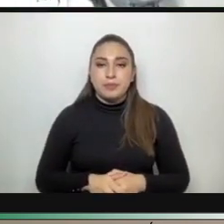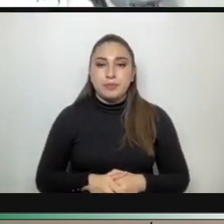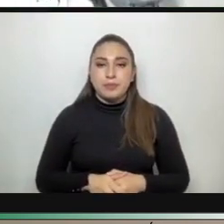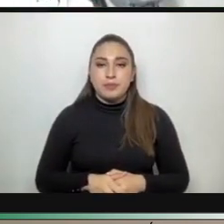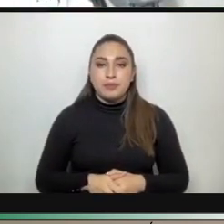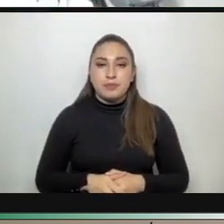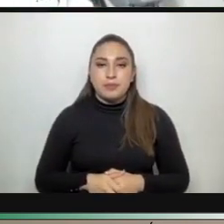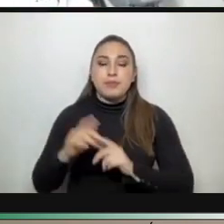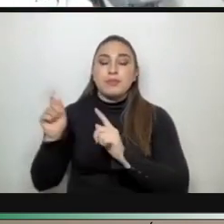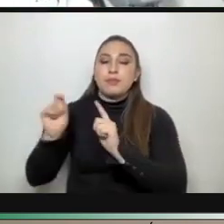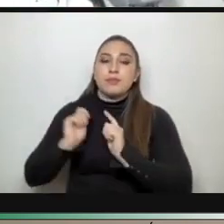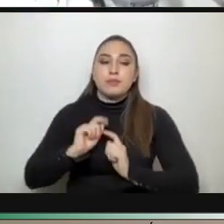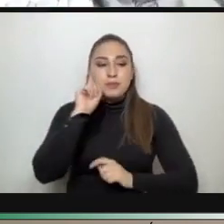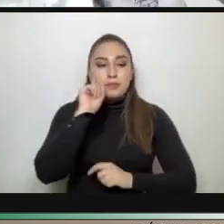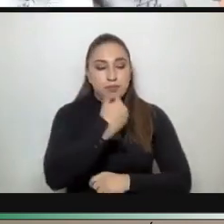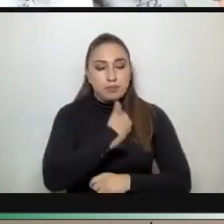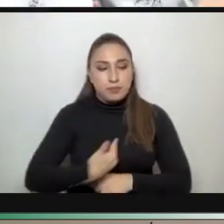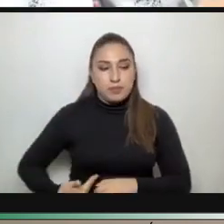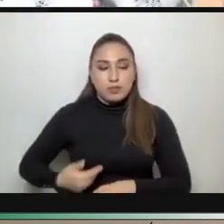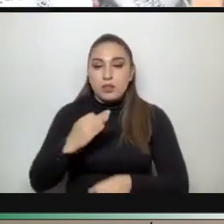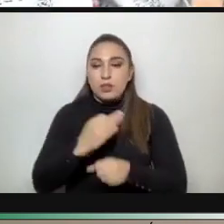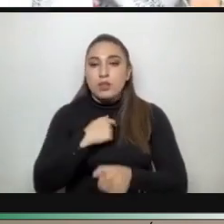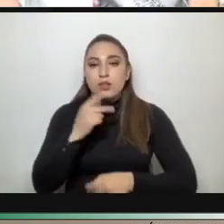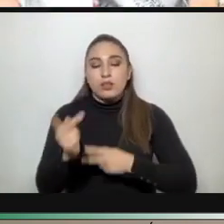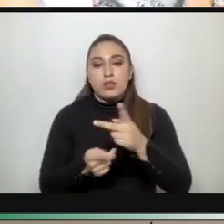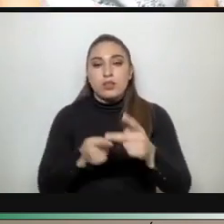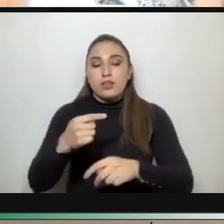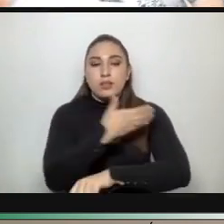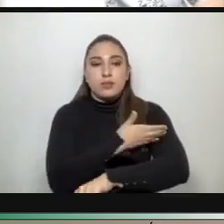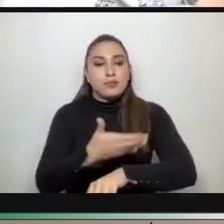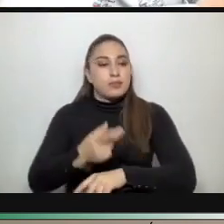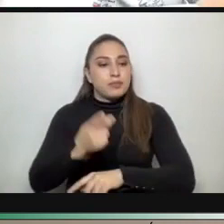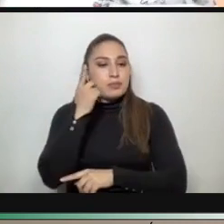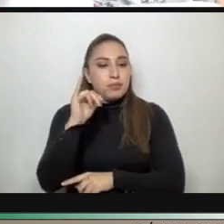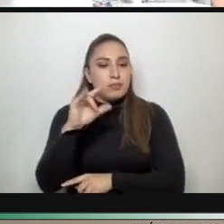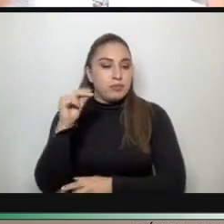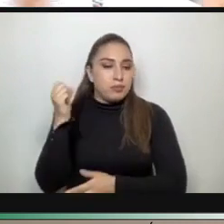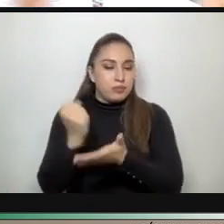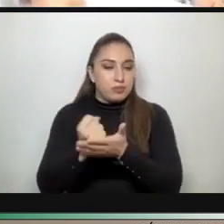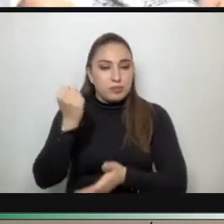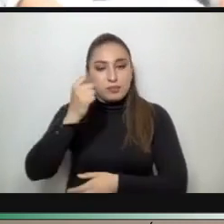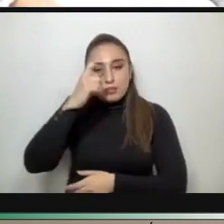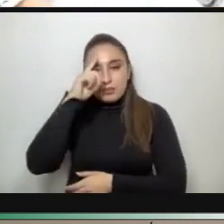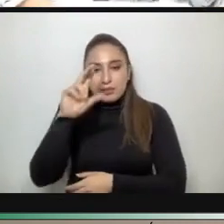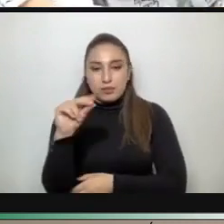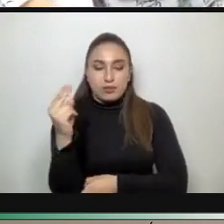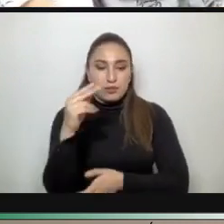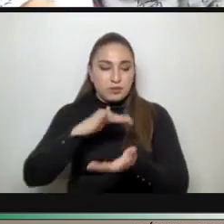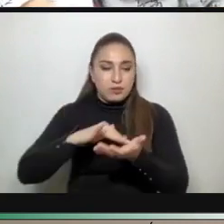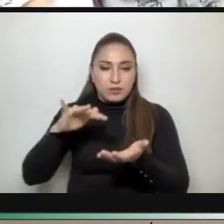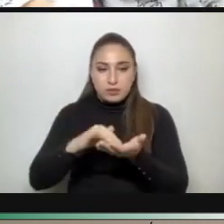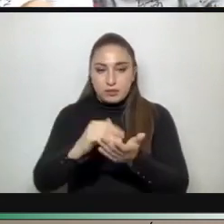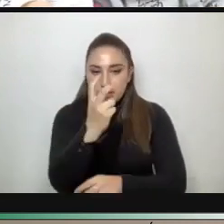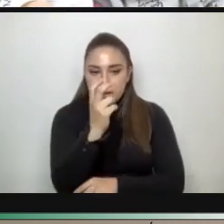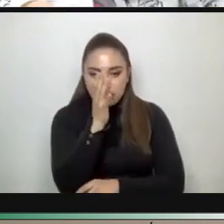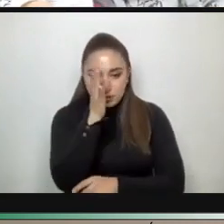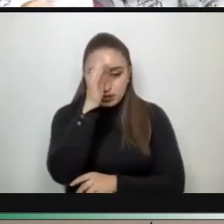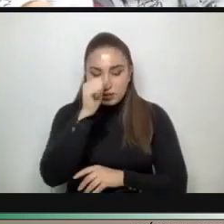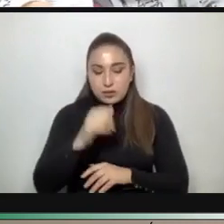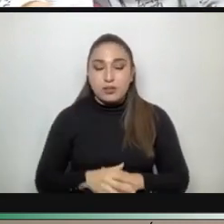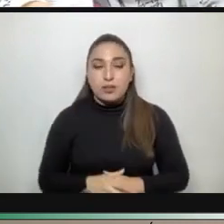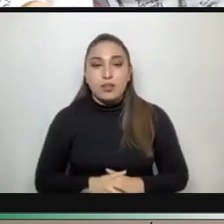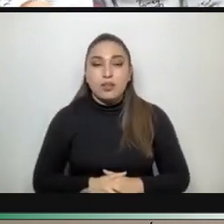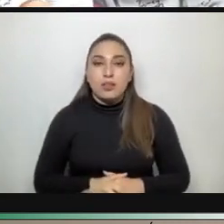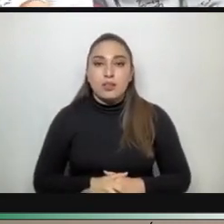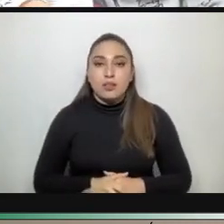Por instrucciones de la presidencia, se pregunta a las y los diputados integrantes de la comisión en votación económica si están de